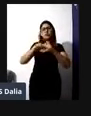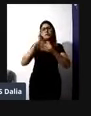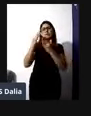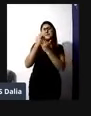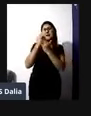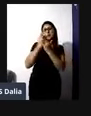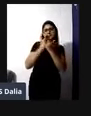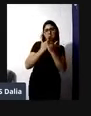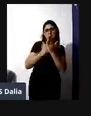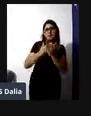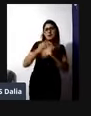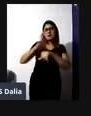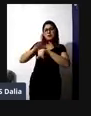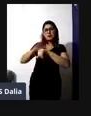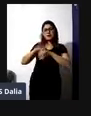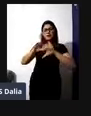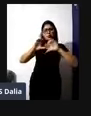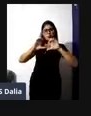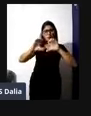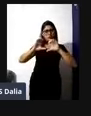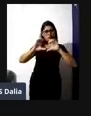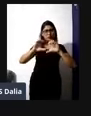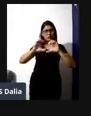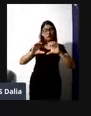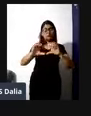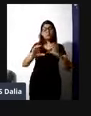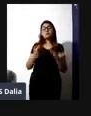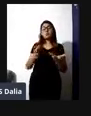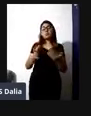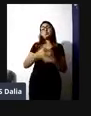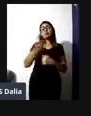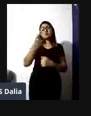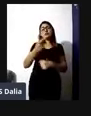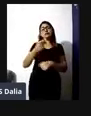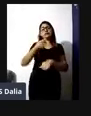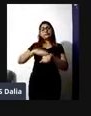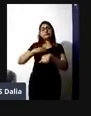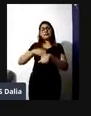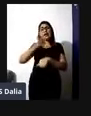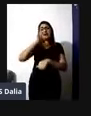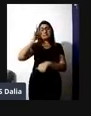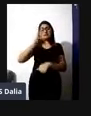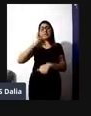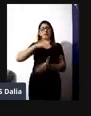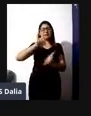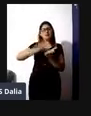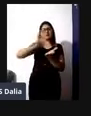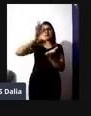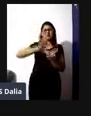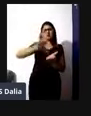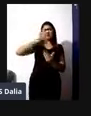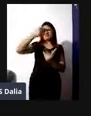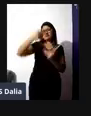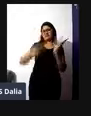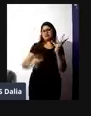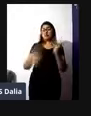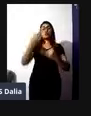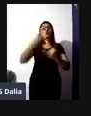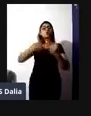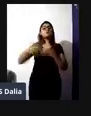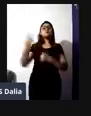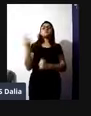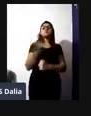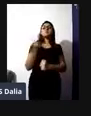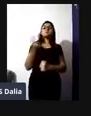recordar que hay muchos tipos de discapacidades y que no todos tenemos las mismas necesidades. Incluso